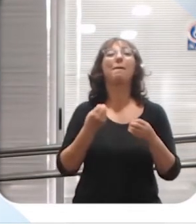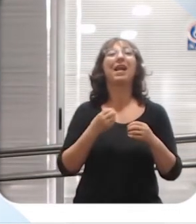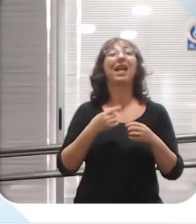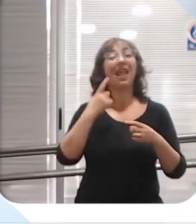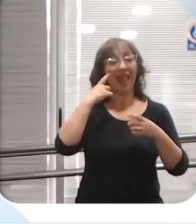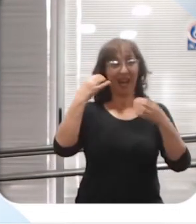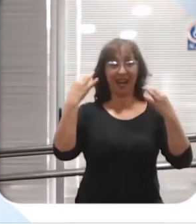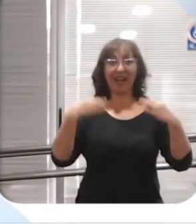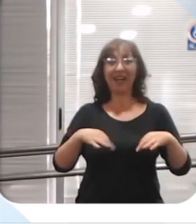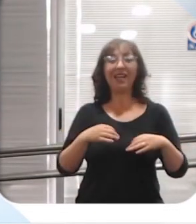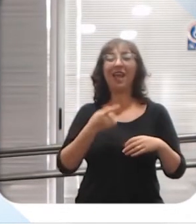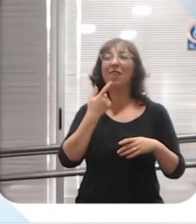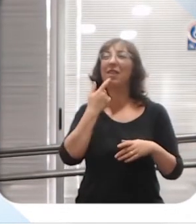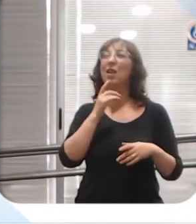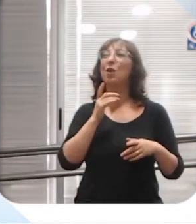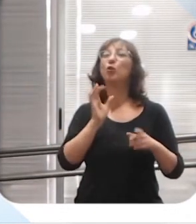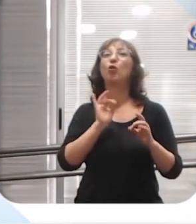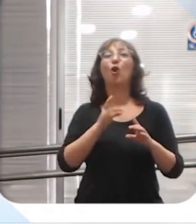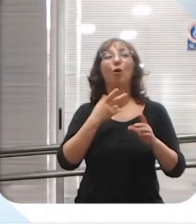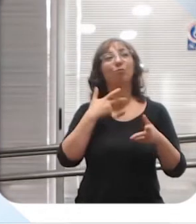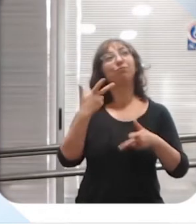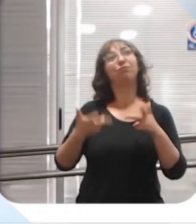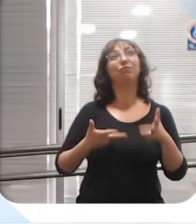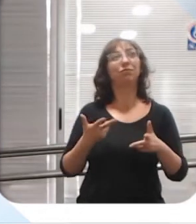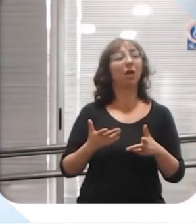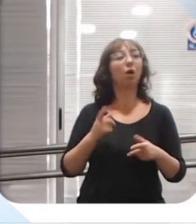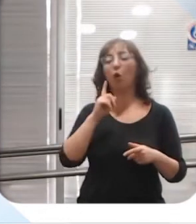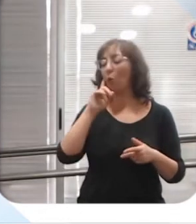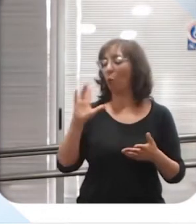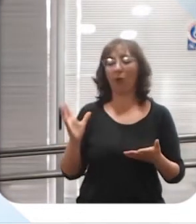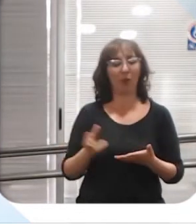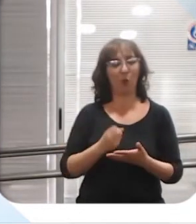realidad, más allá de las palabras, bueno, no lo encuentro.